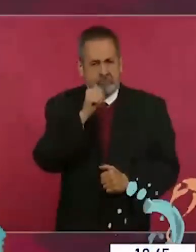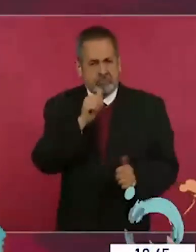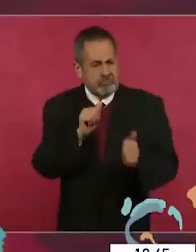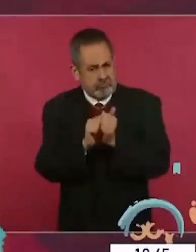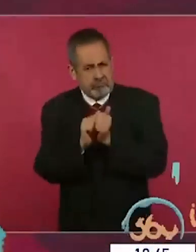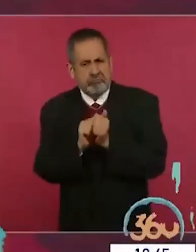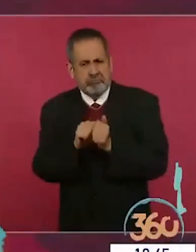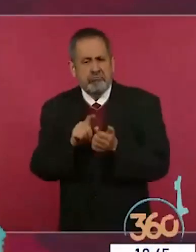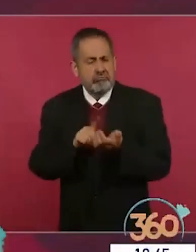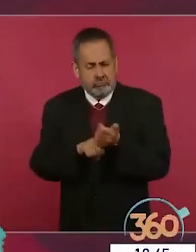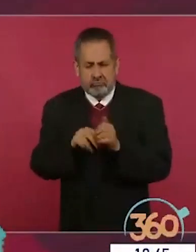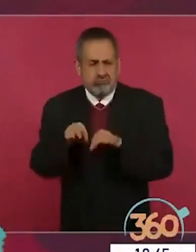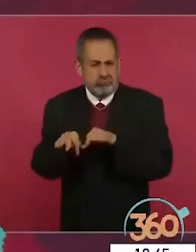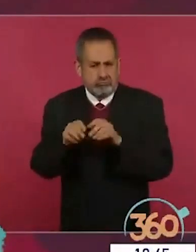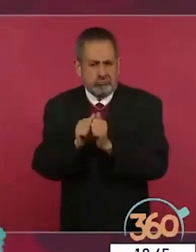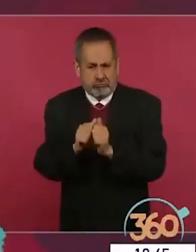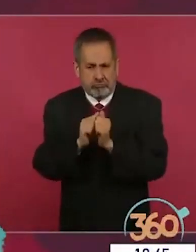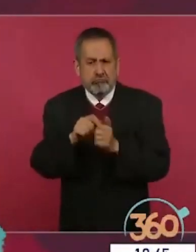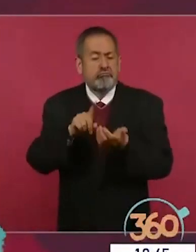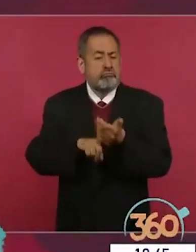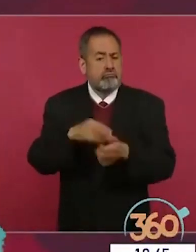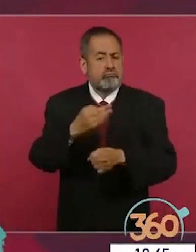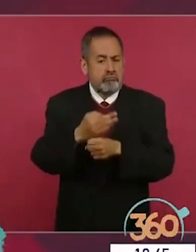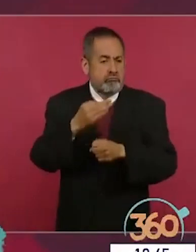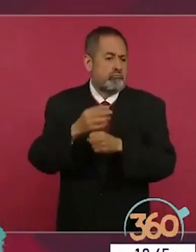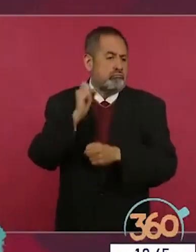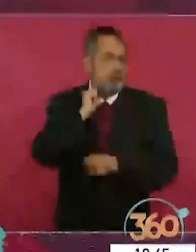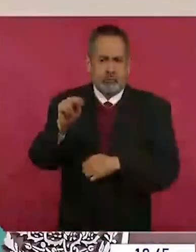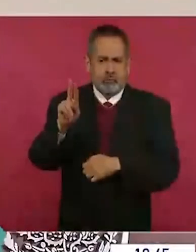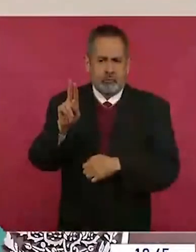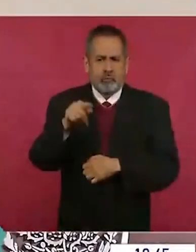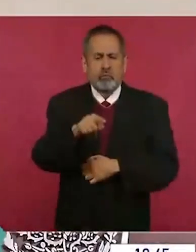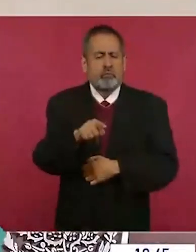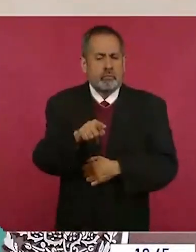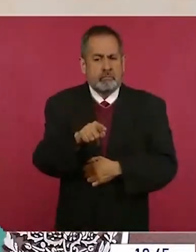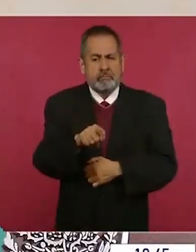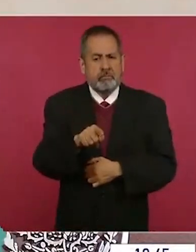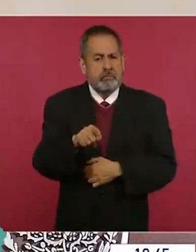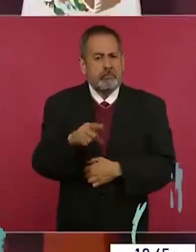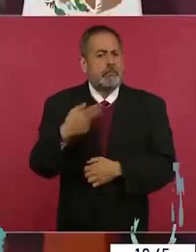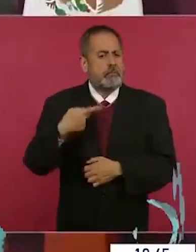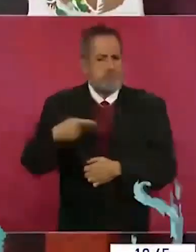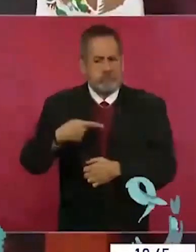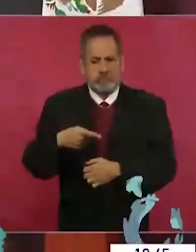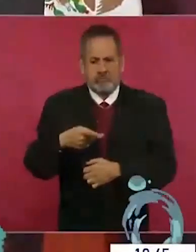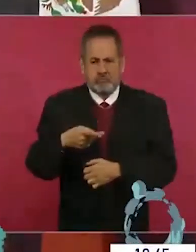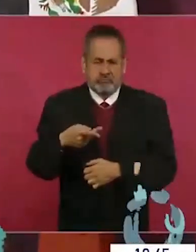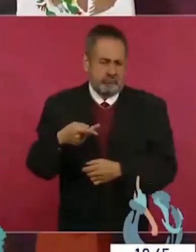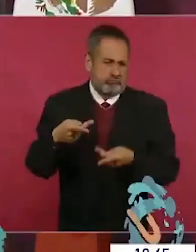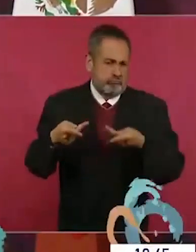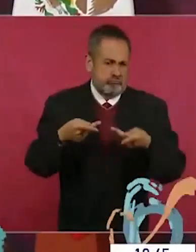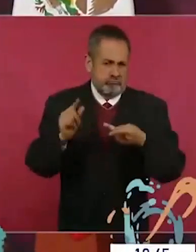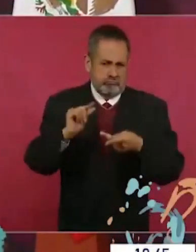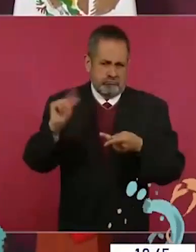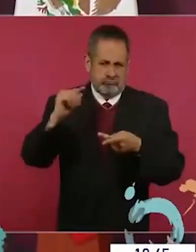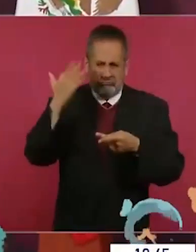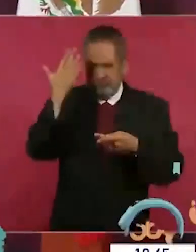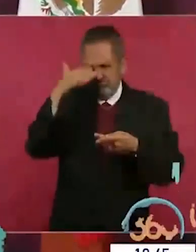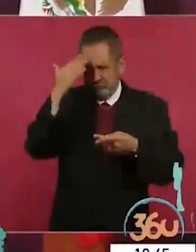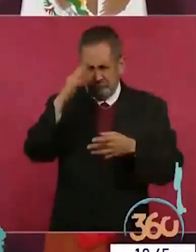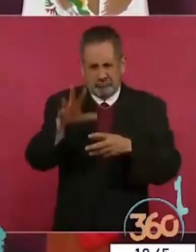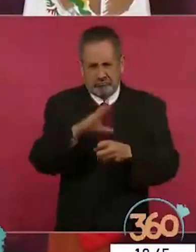nosotros, es senador de la República, es una gente muy preparada,